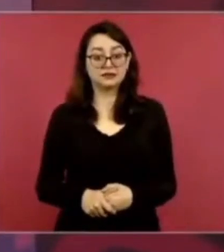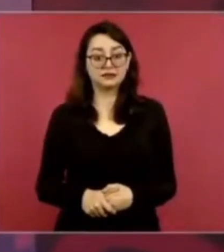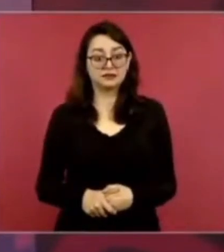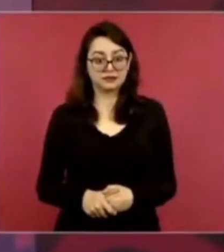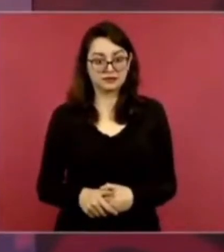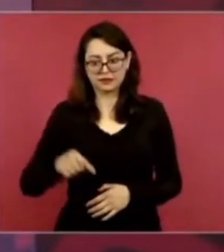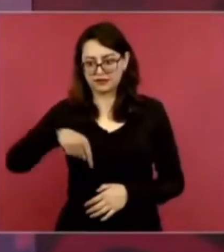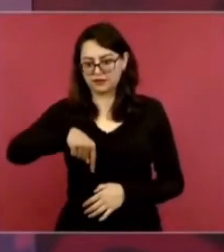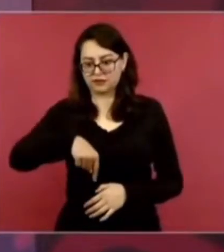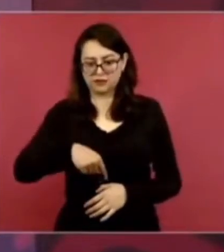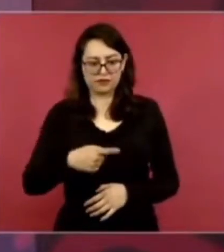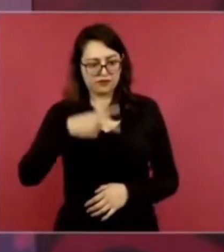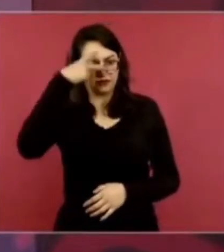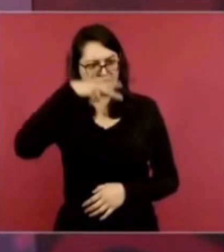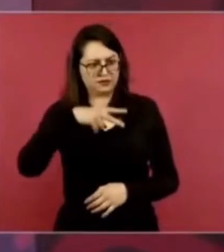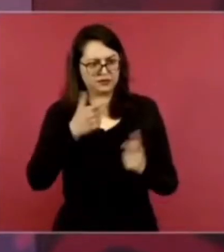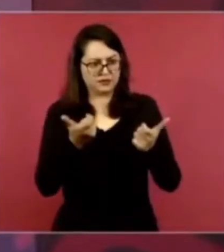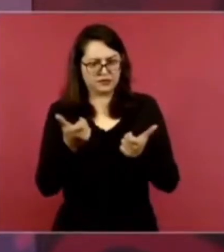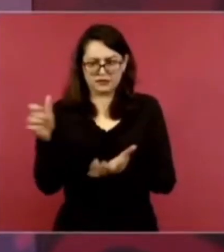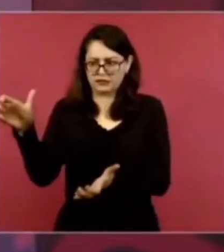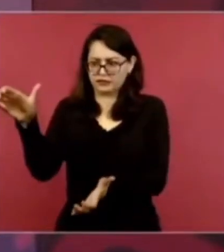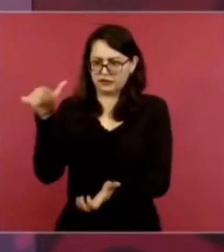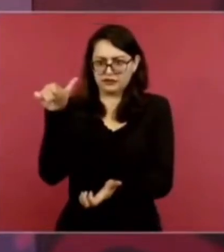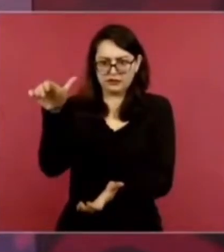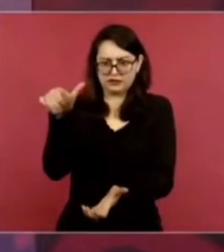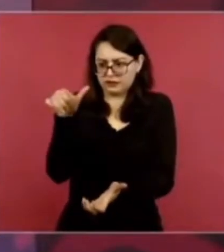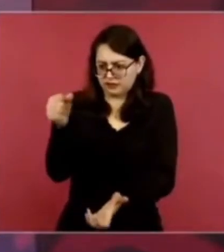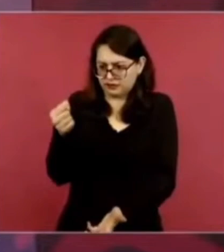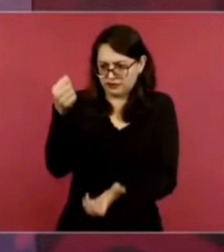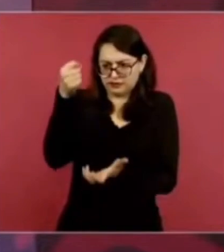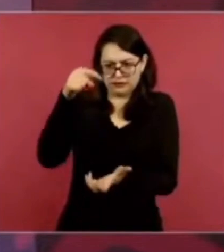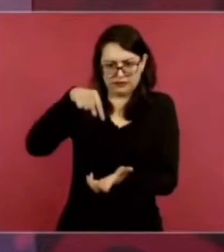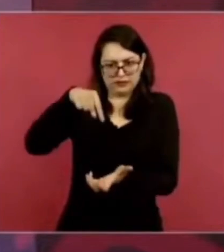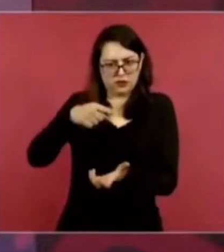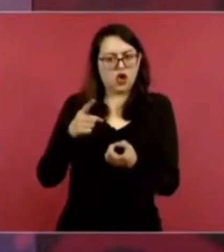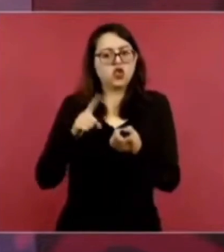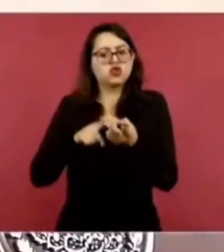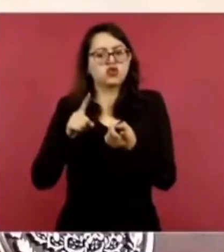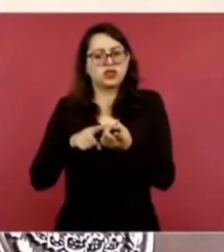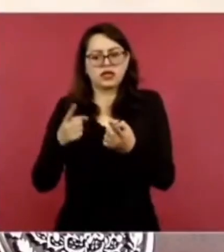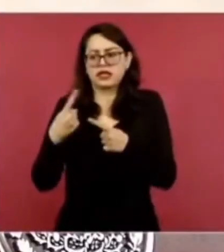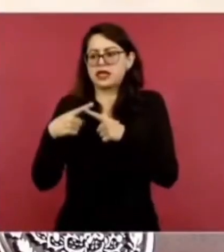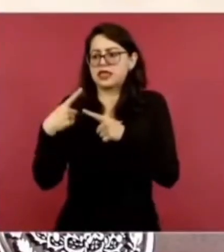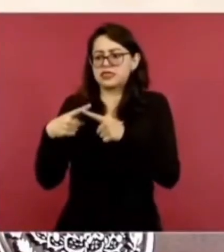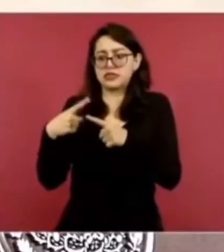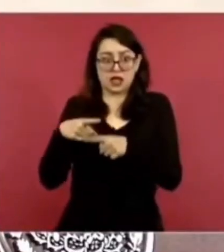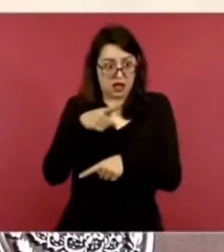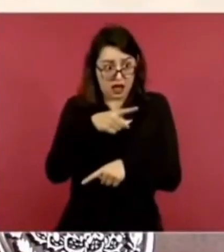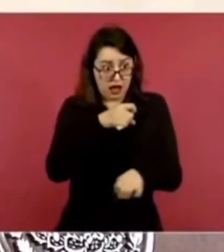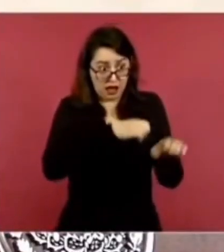riqueza? Nada más los que invierten capital,